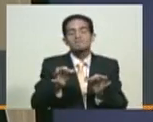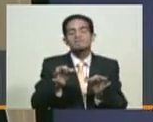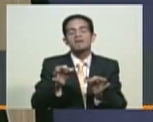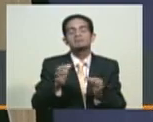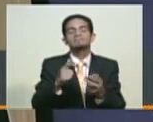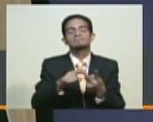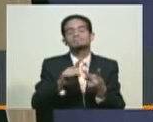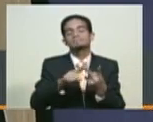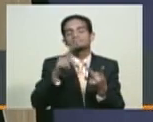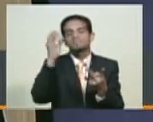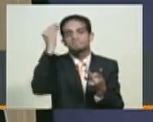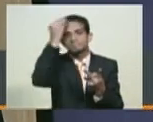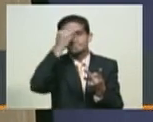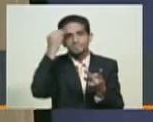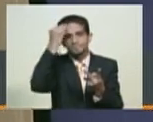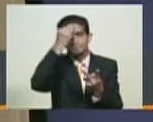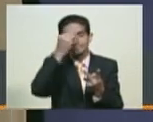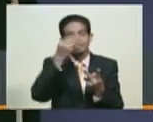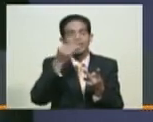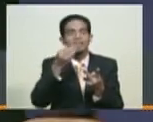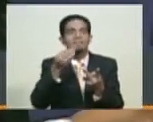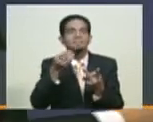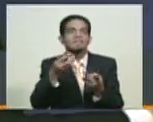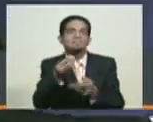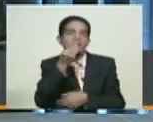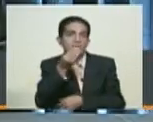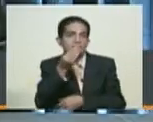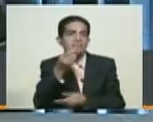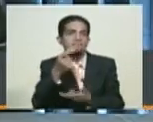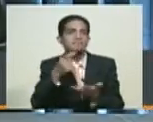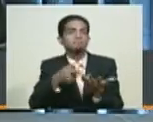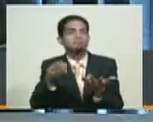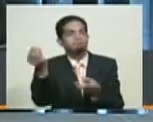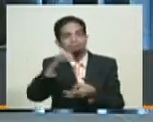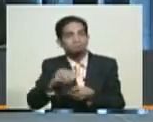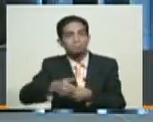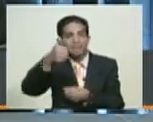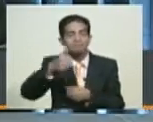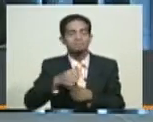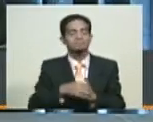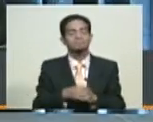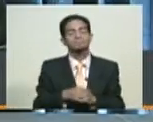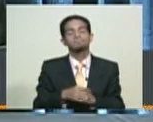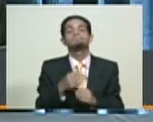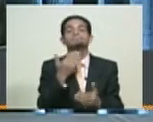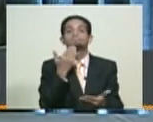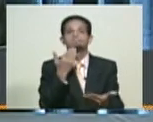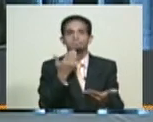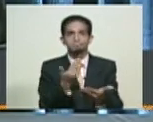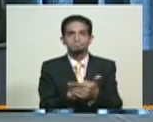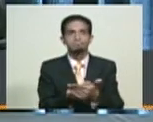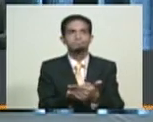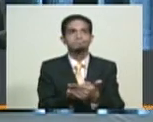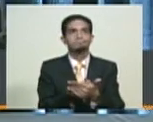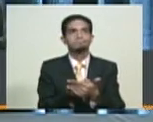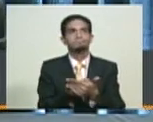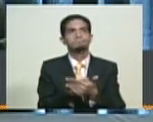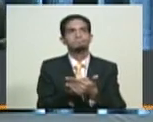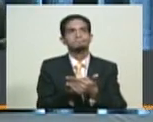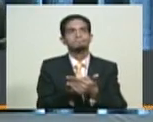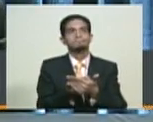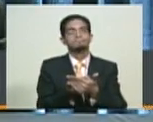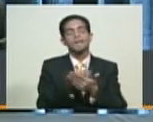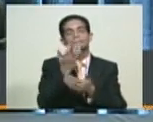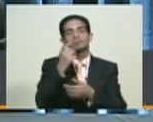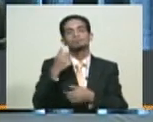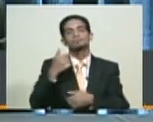reforcemos el tema de la seguridad económica muchas gracias bueno muchas gracias efectivamente quiero transmitir a todos